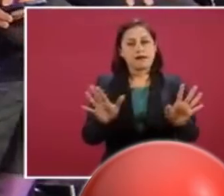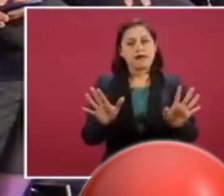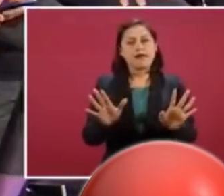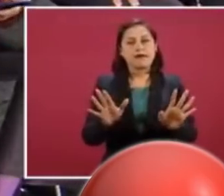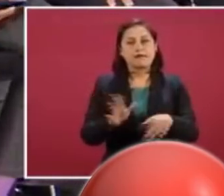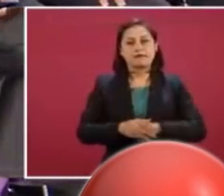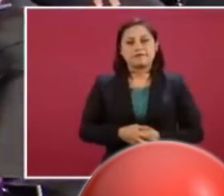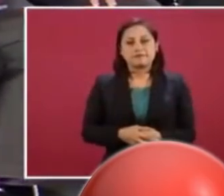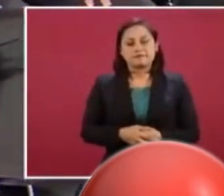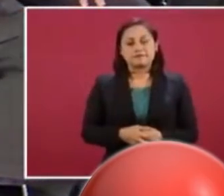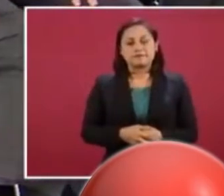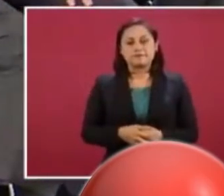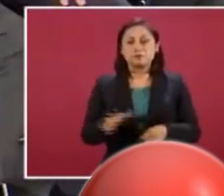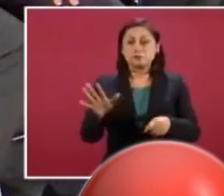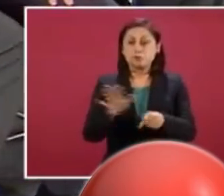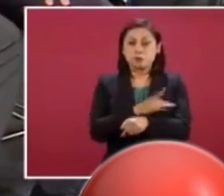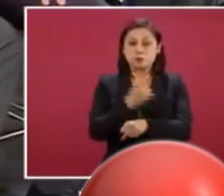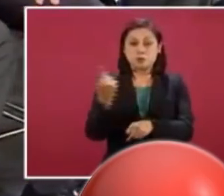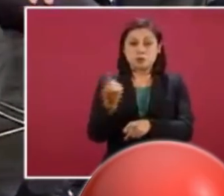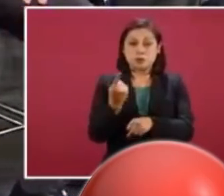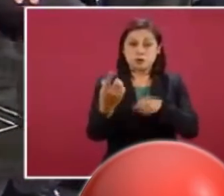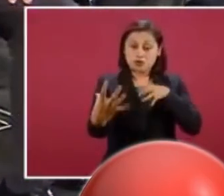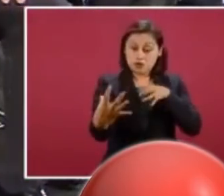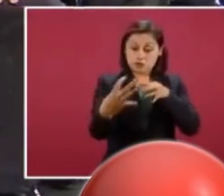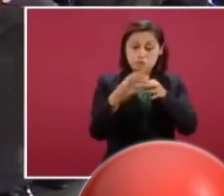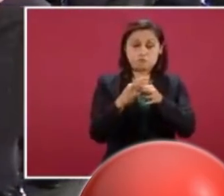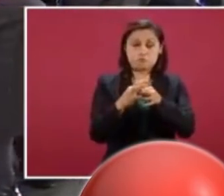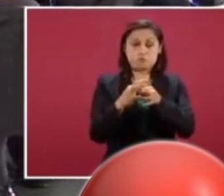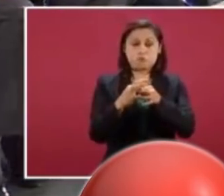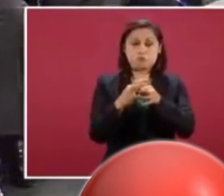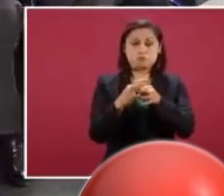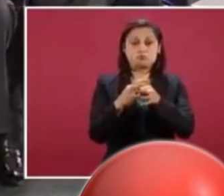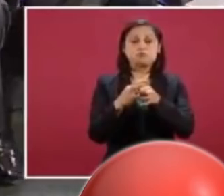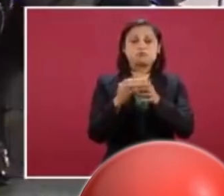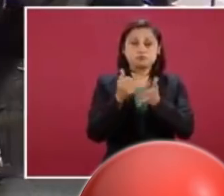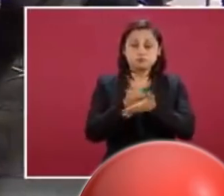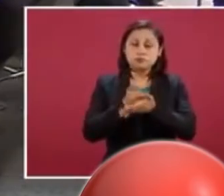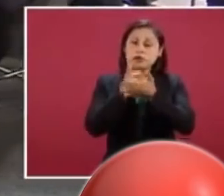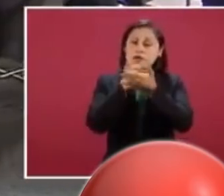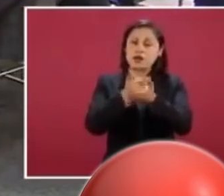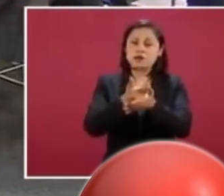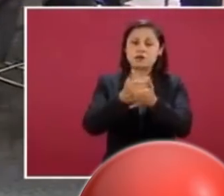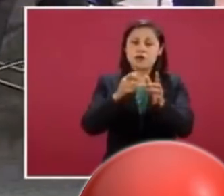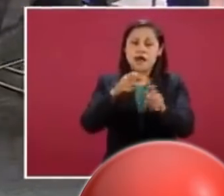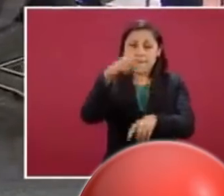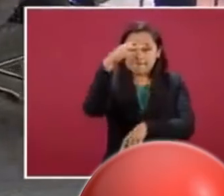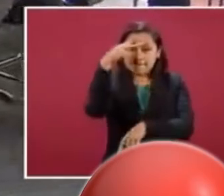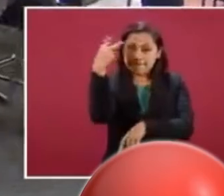que juntos logremos sacar adelante a nuestro querido México.